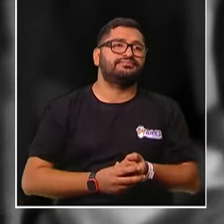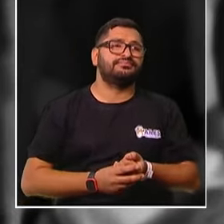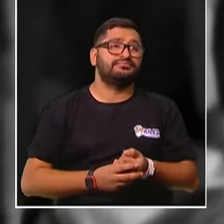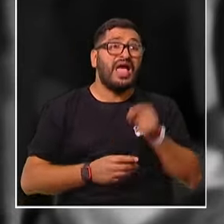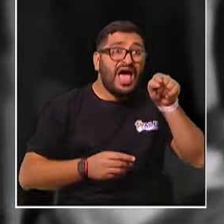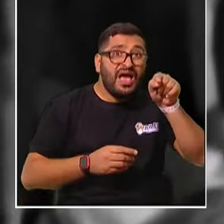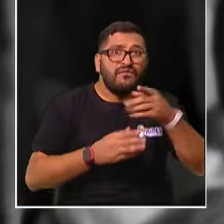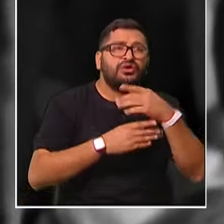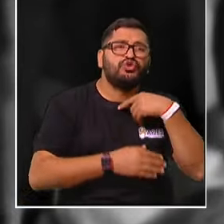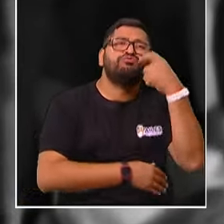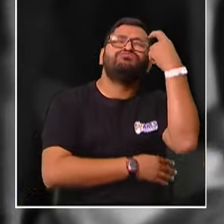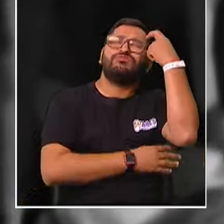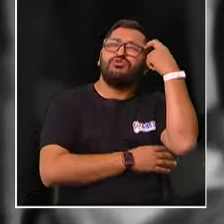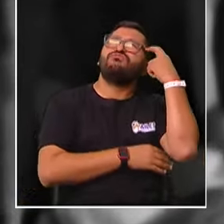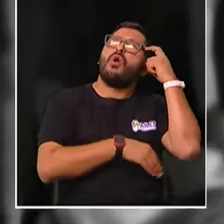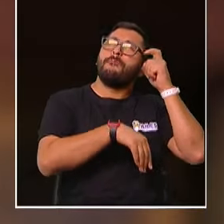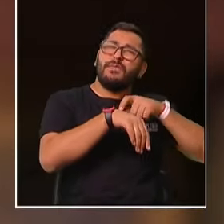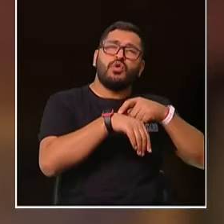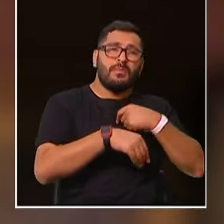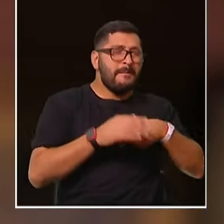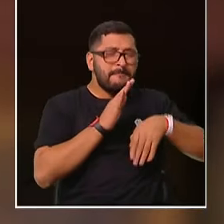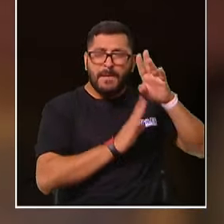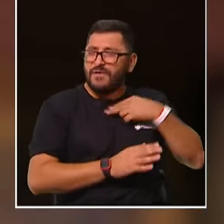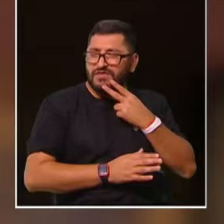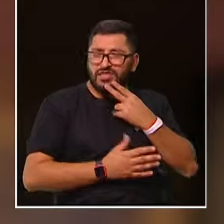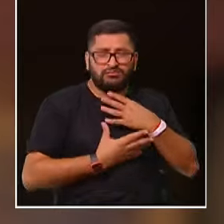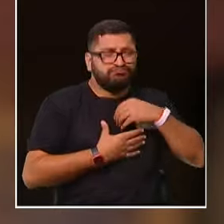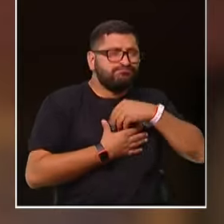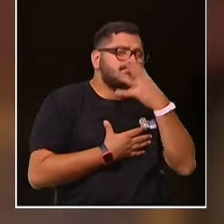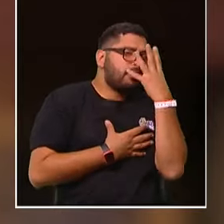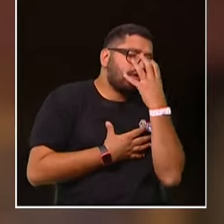Y ahí fue, yo creo, el momento más triste de mi vida.